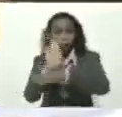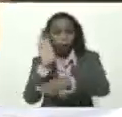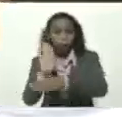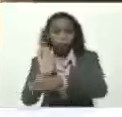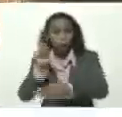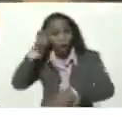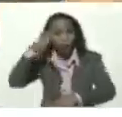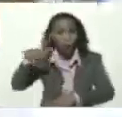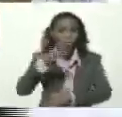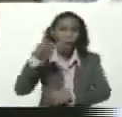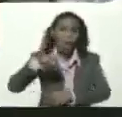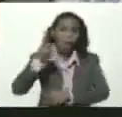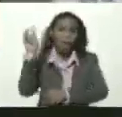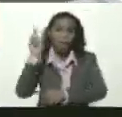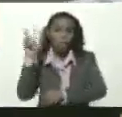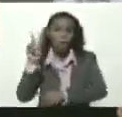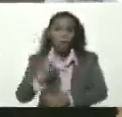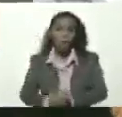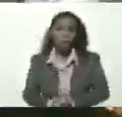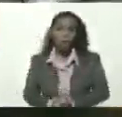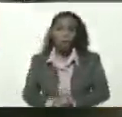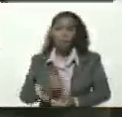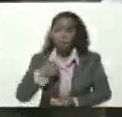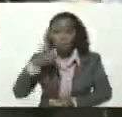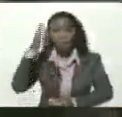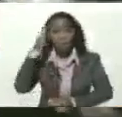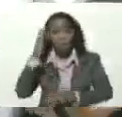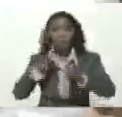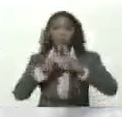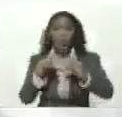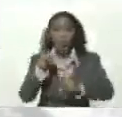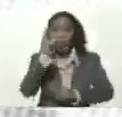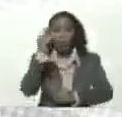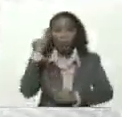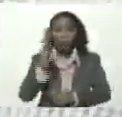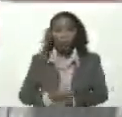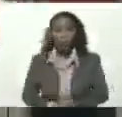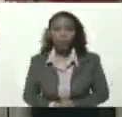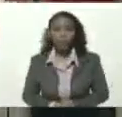al pueblo de Venezuela. Me he sabido por todas y por todos